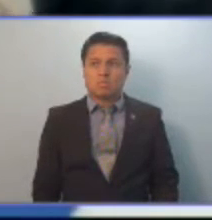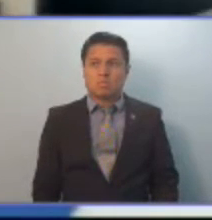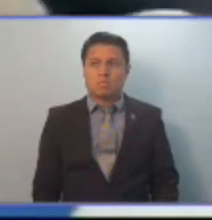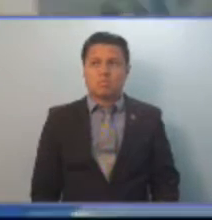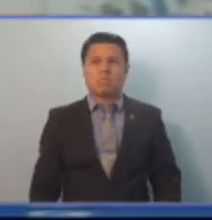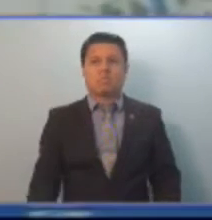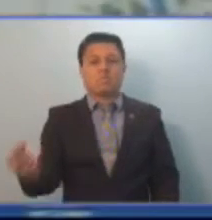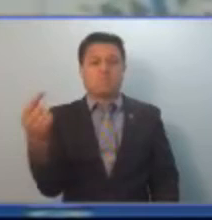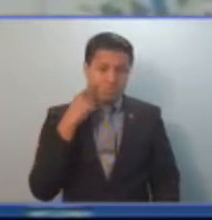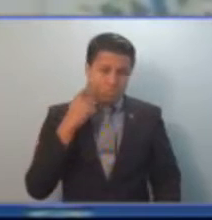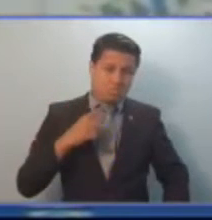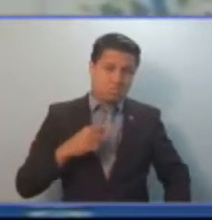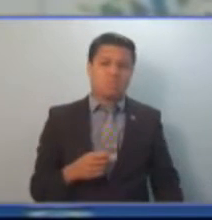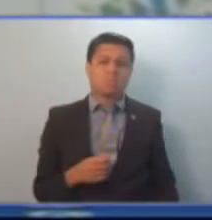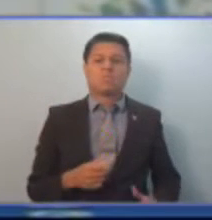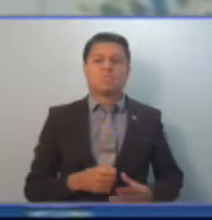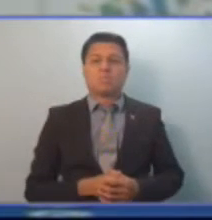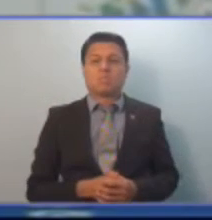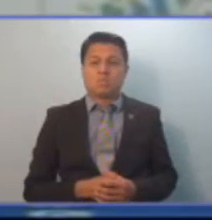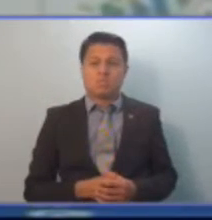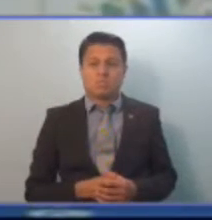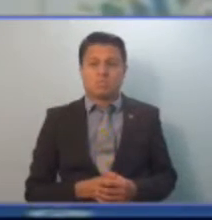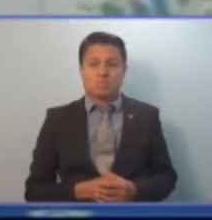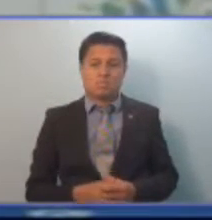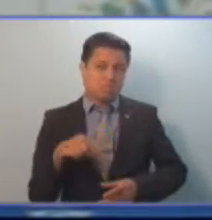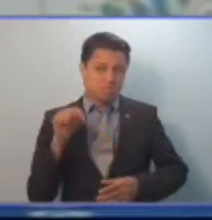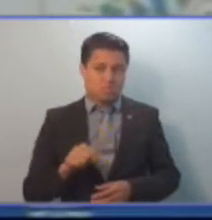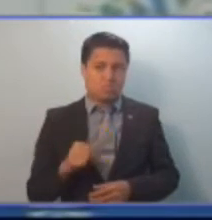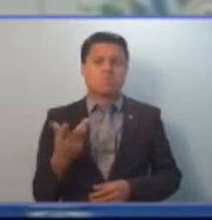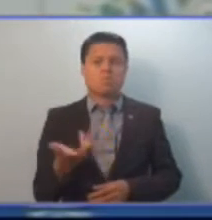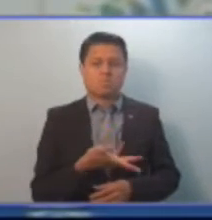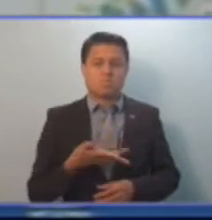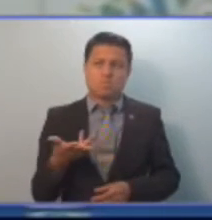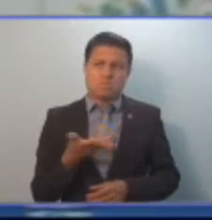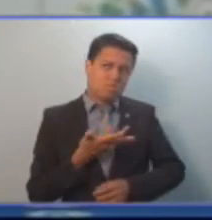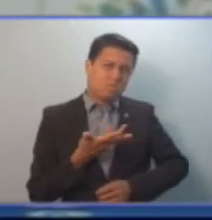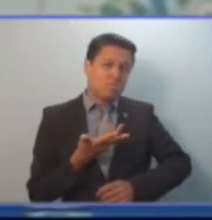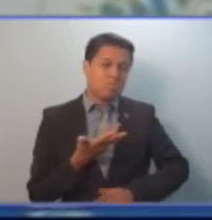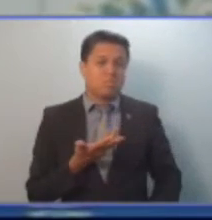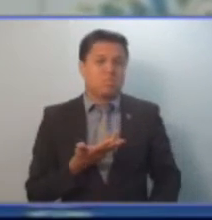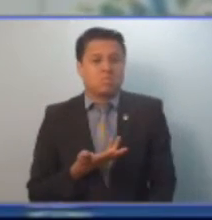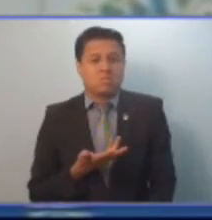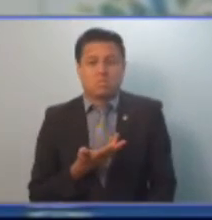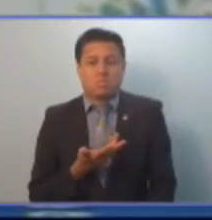Fíjense que como aquí nosotros estamos